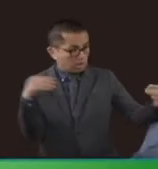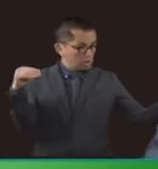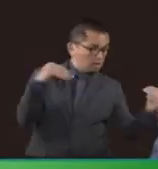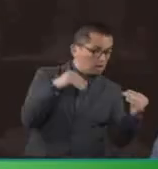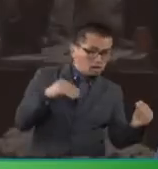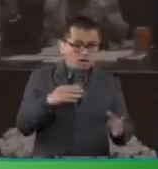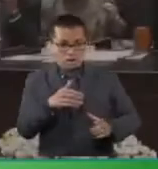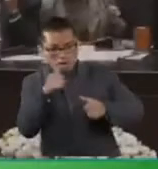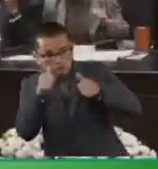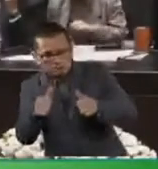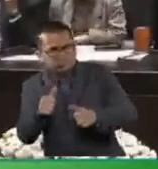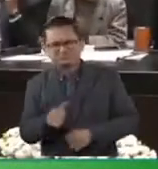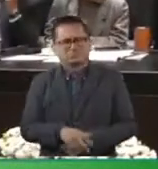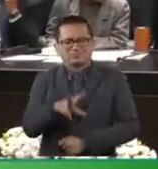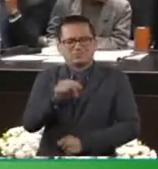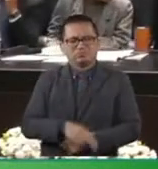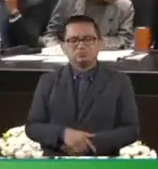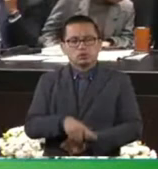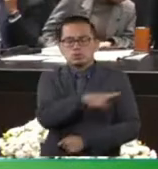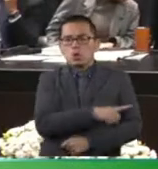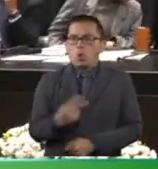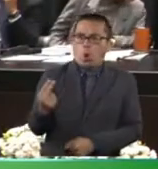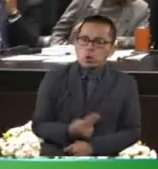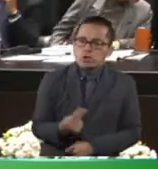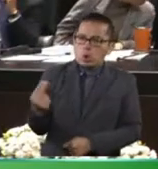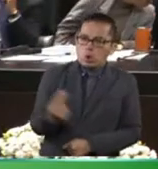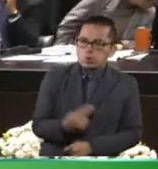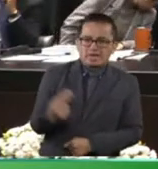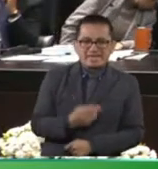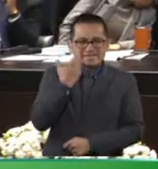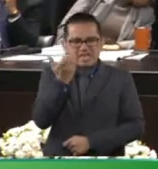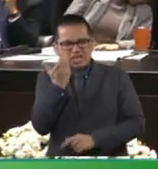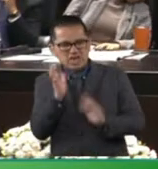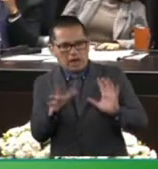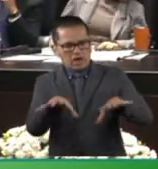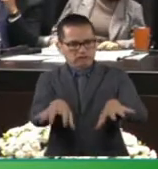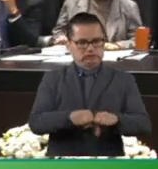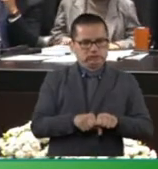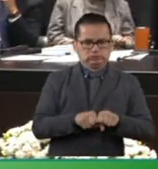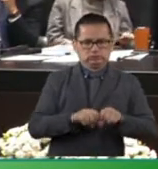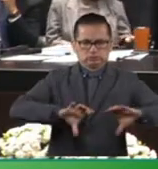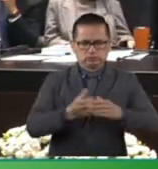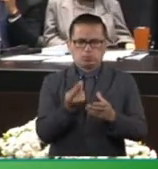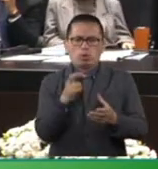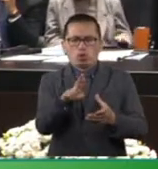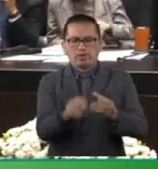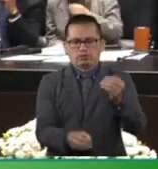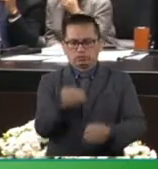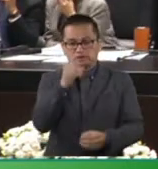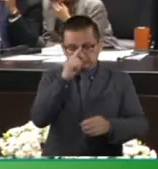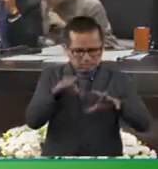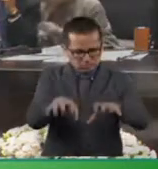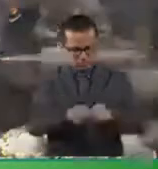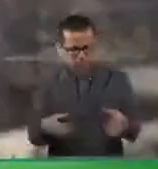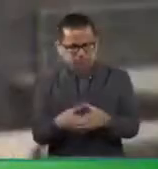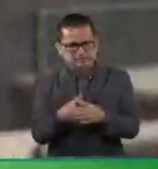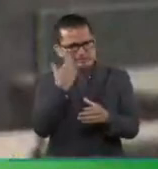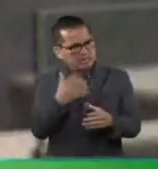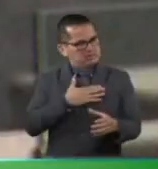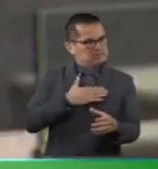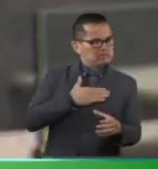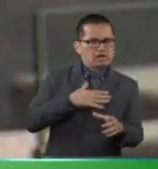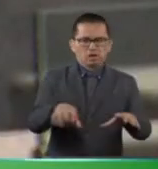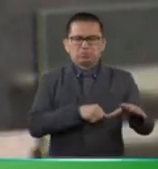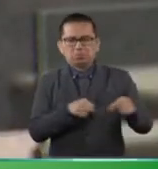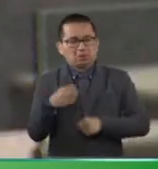surge sacar esto porque les surge apoderarse del poder judicial y apropiarse de los cargos pero